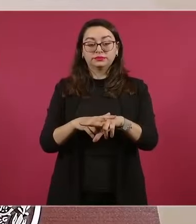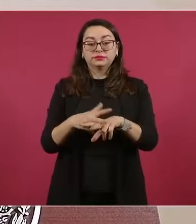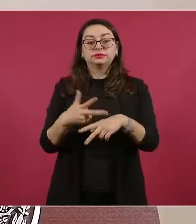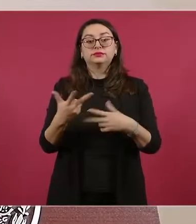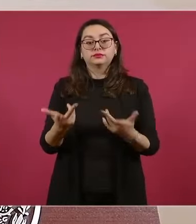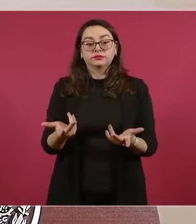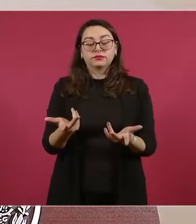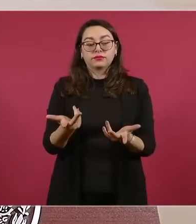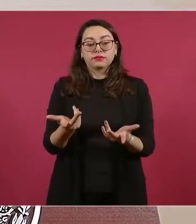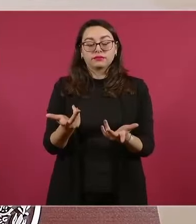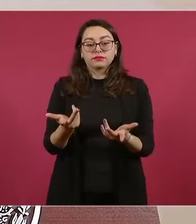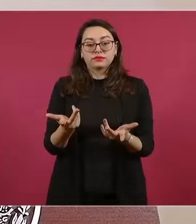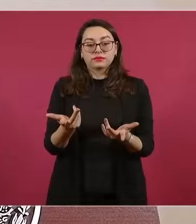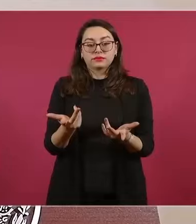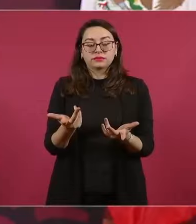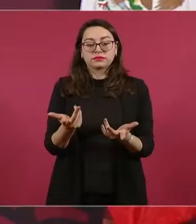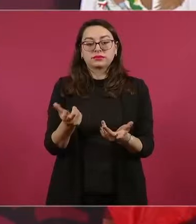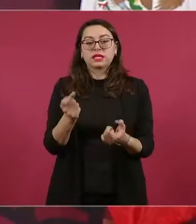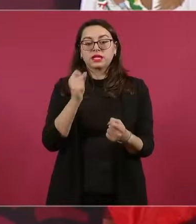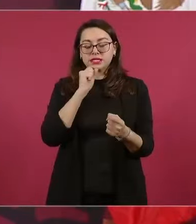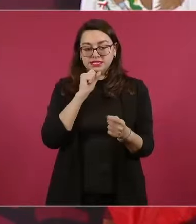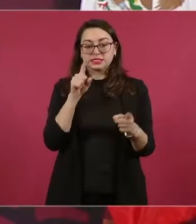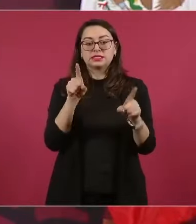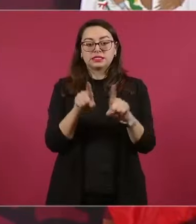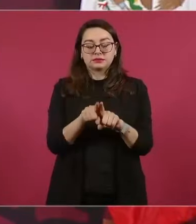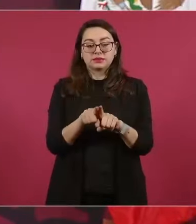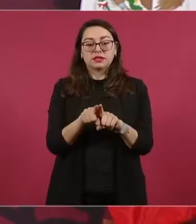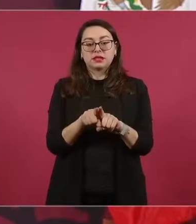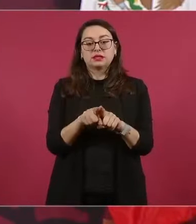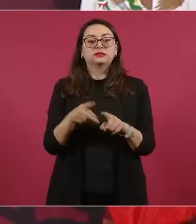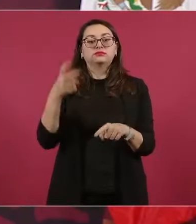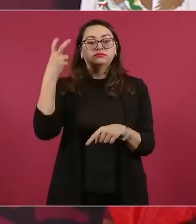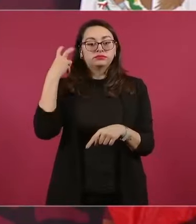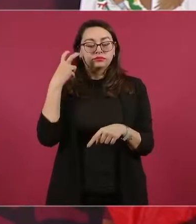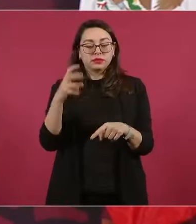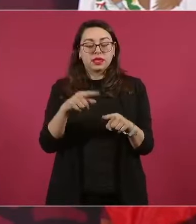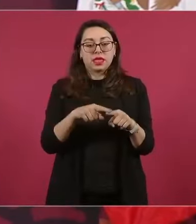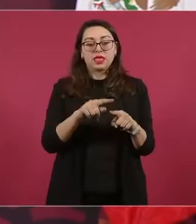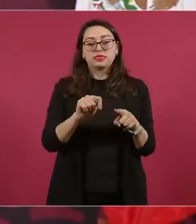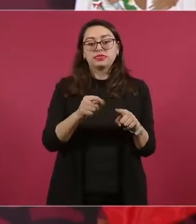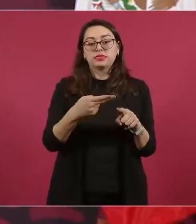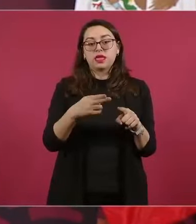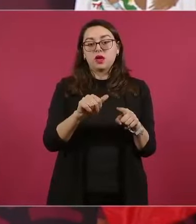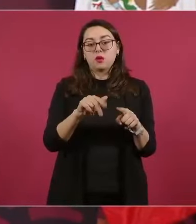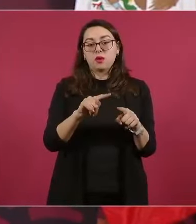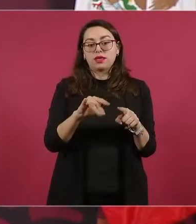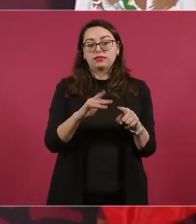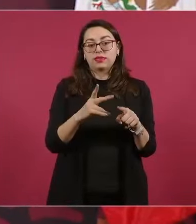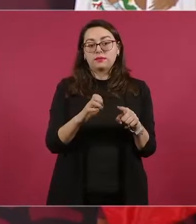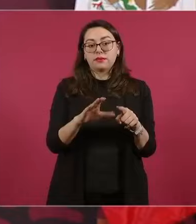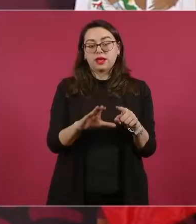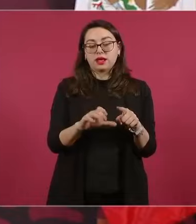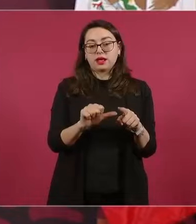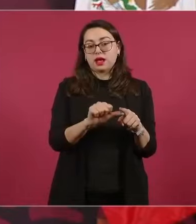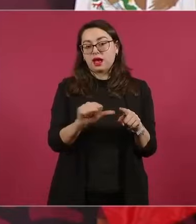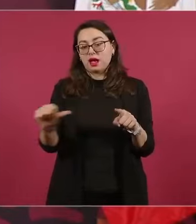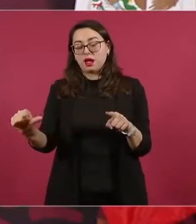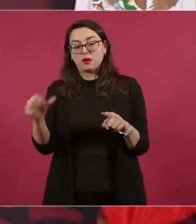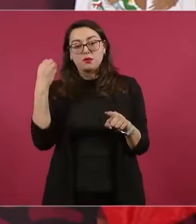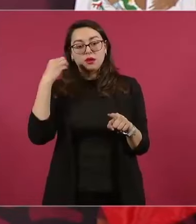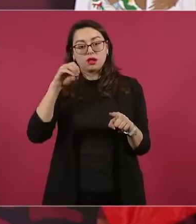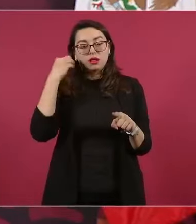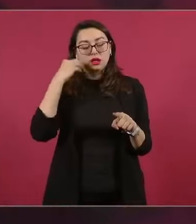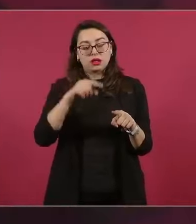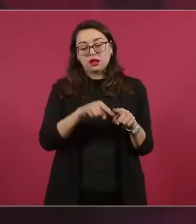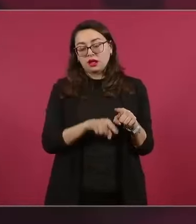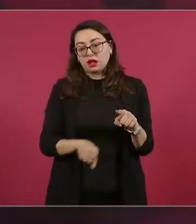Voy a hacer un recorrido de Tehuantepec a Oaxaca por